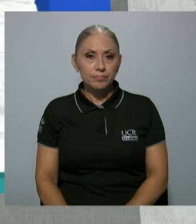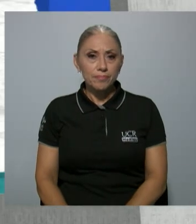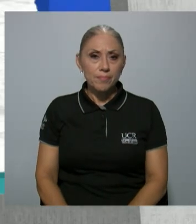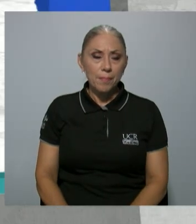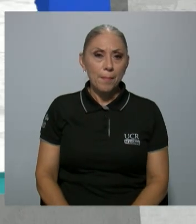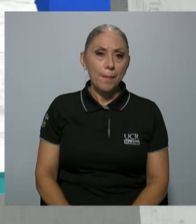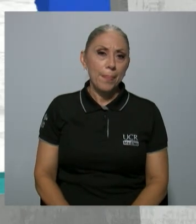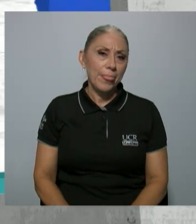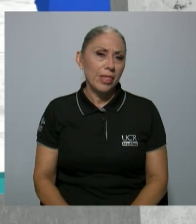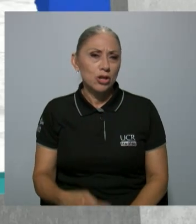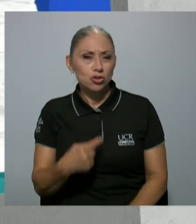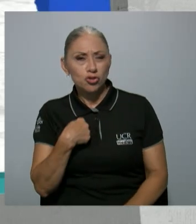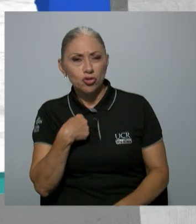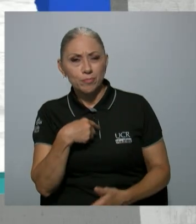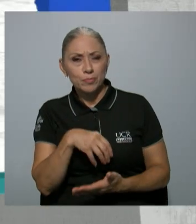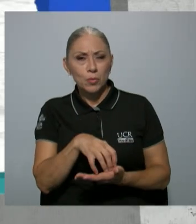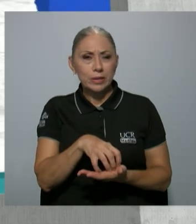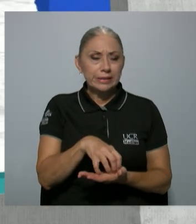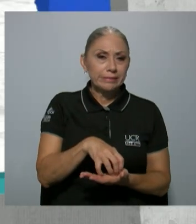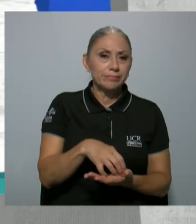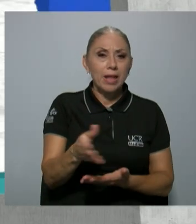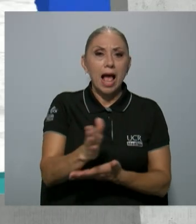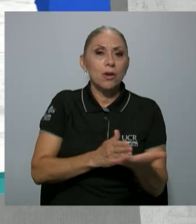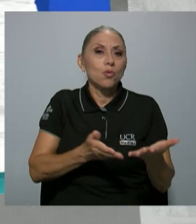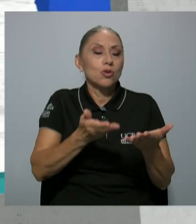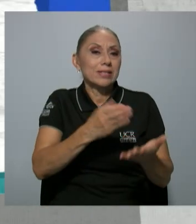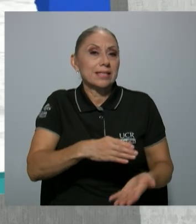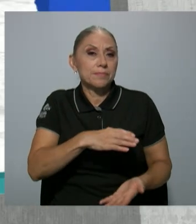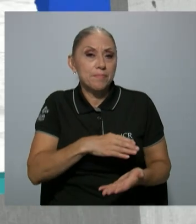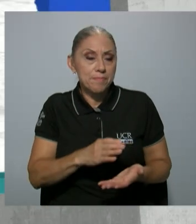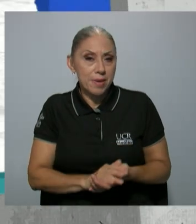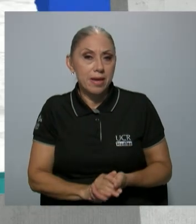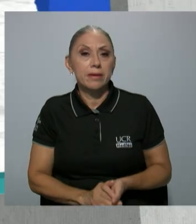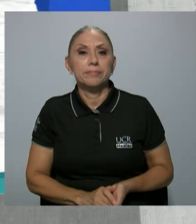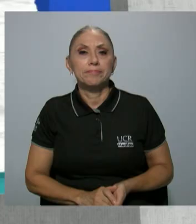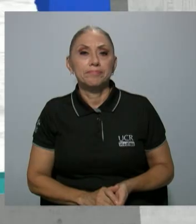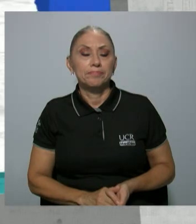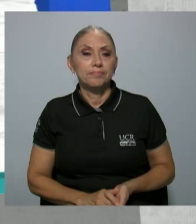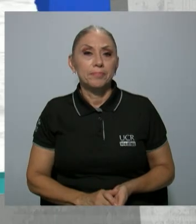Yo pondría un cuestionamiento en ciertos aspectos, pero